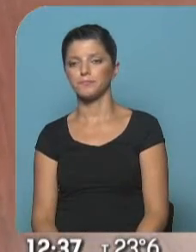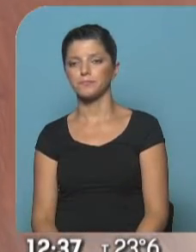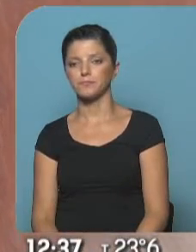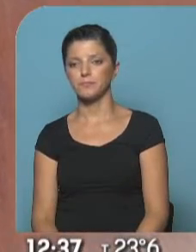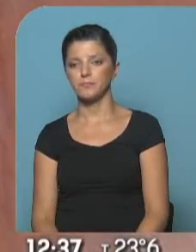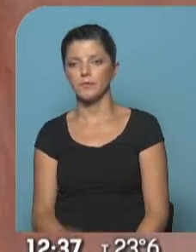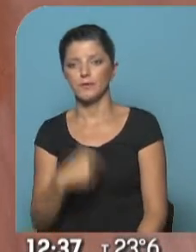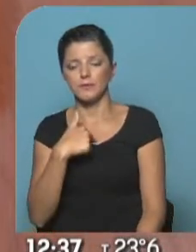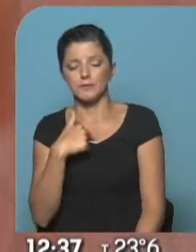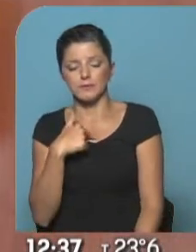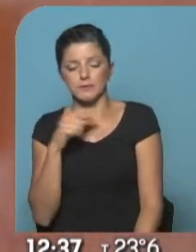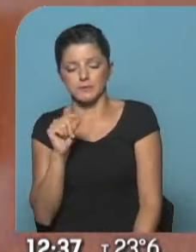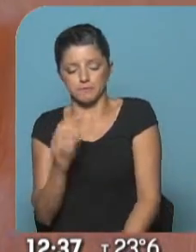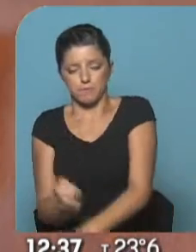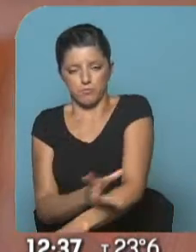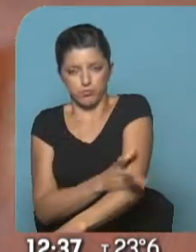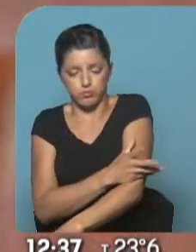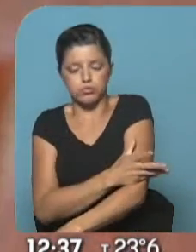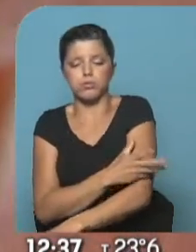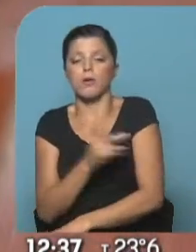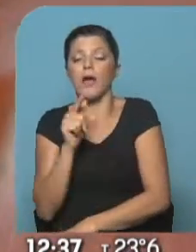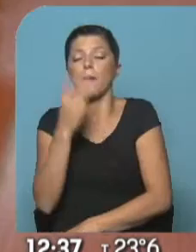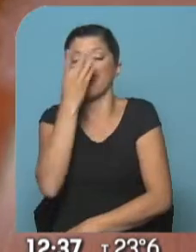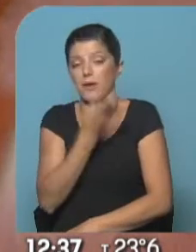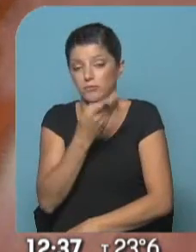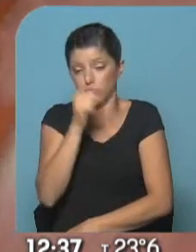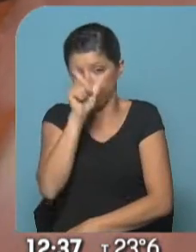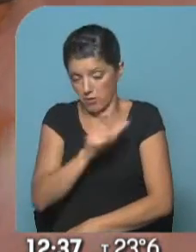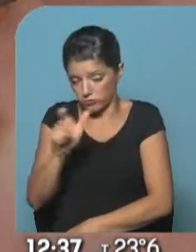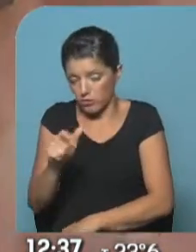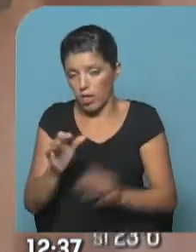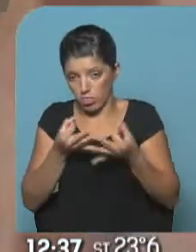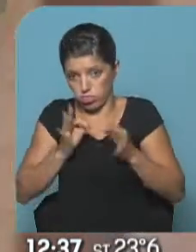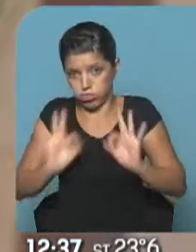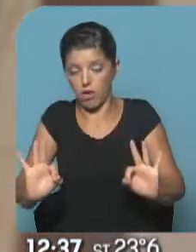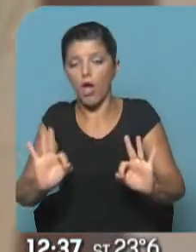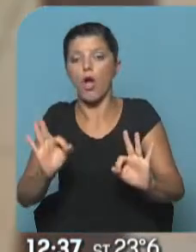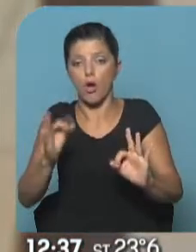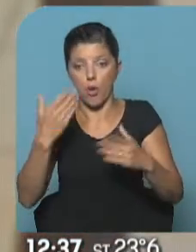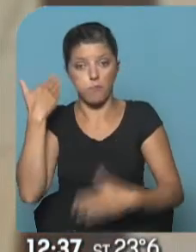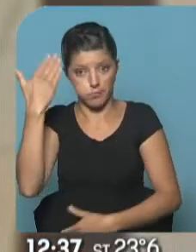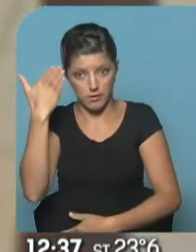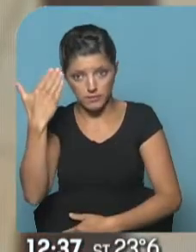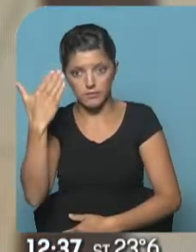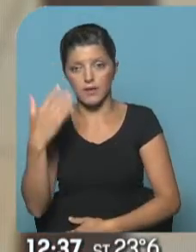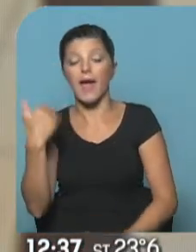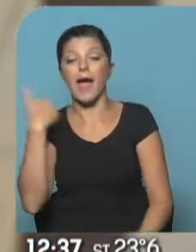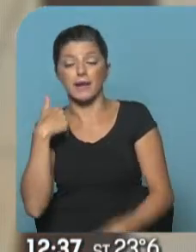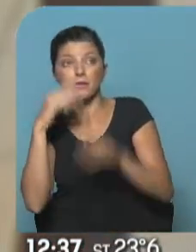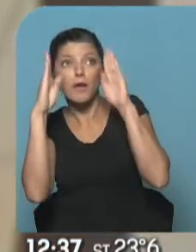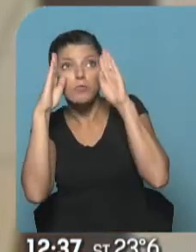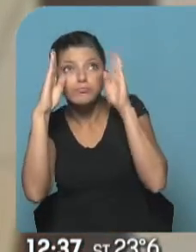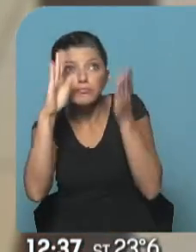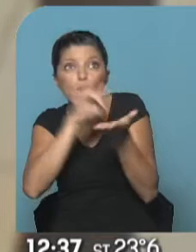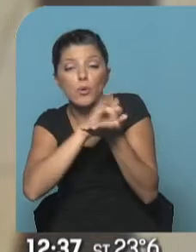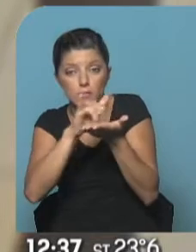Profundamente conmovedora esa conferencia de prensa, o como la querramos llamar. Decíamos que los ojos de Argentina estaban en Nueva York y los del mundo